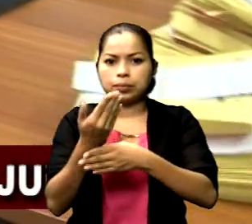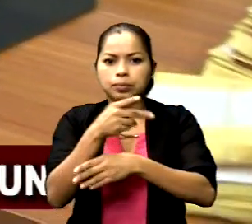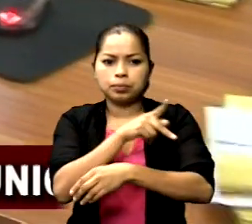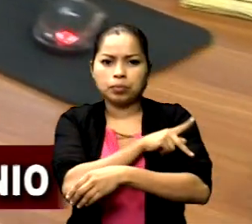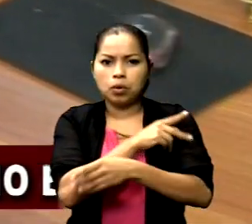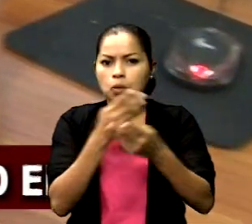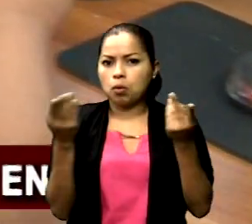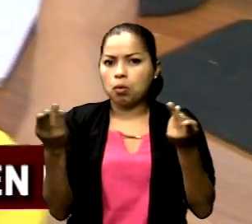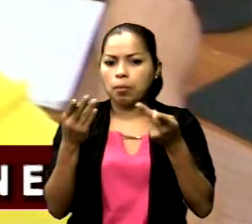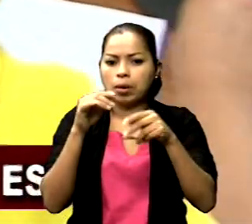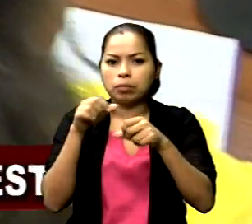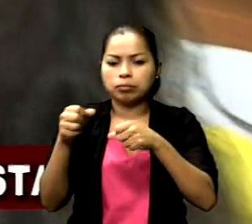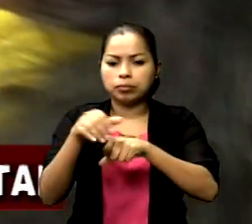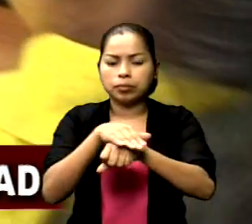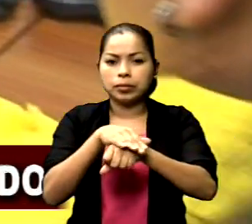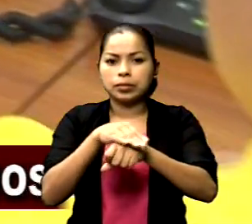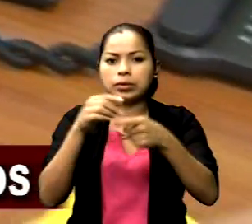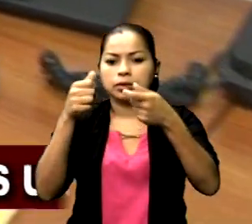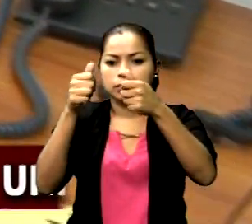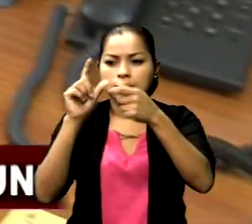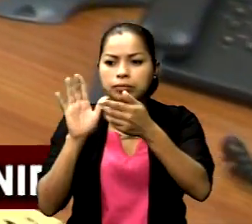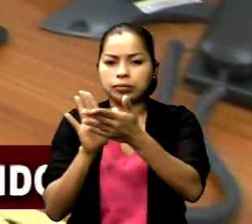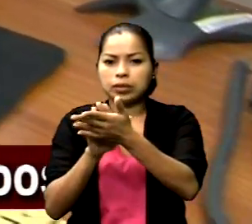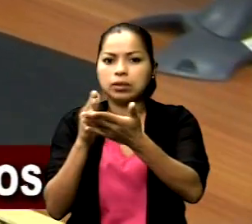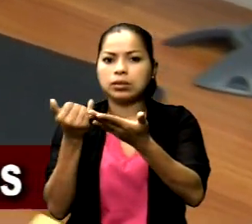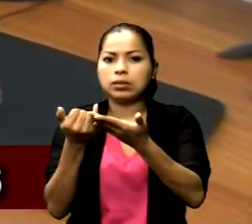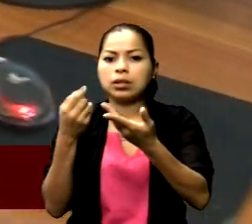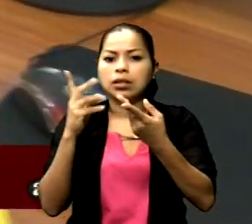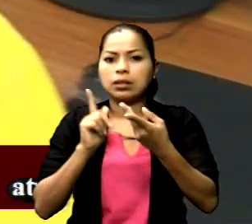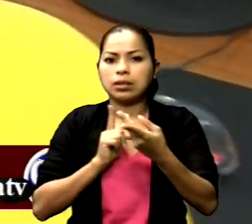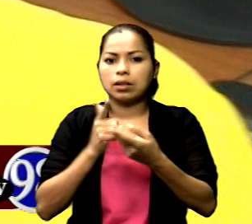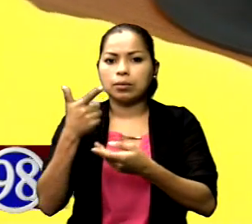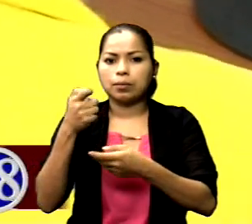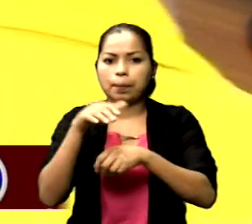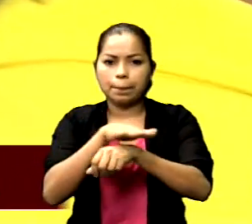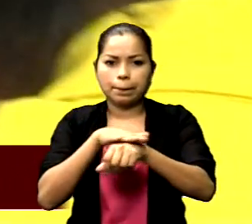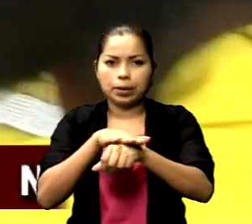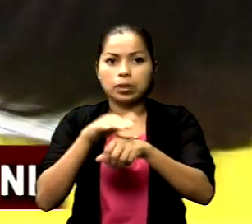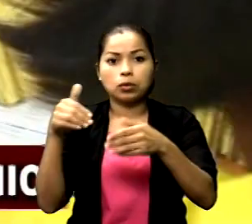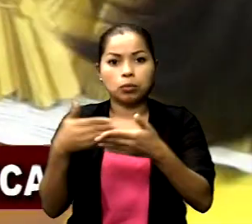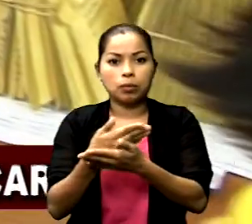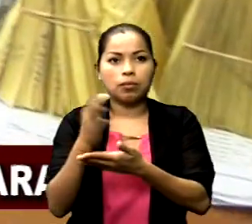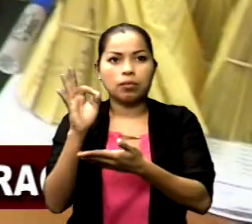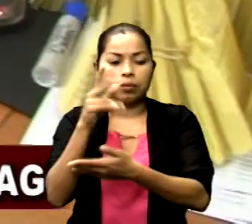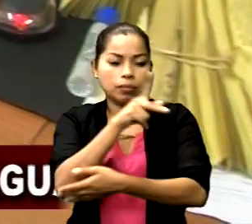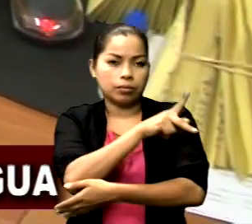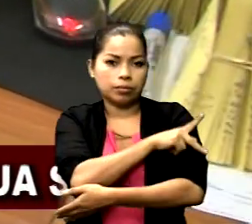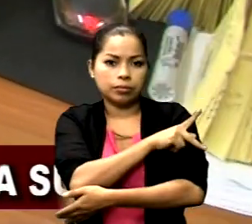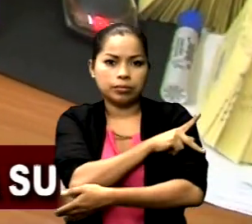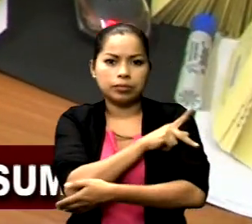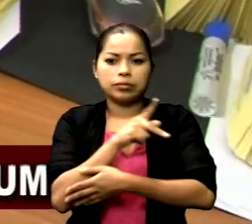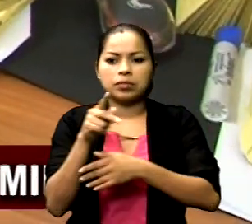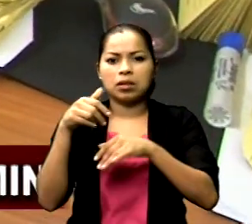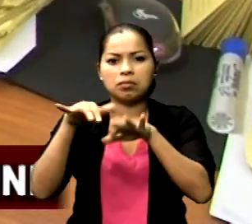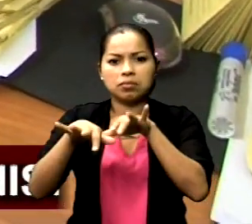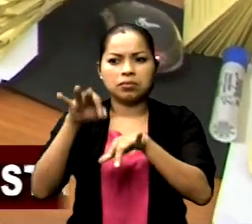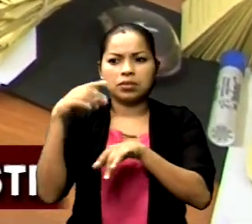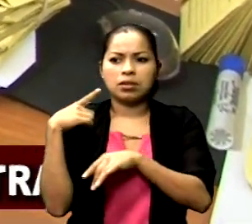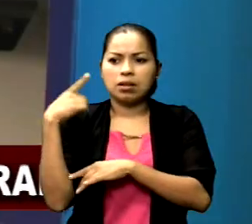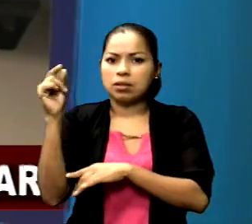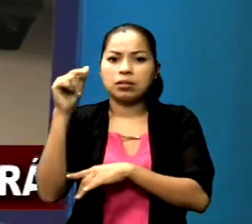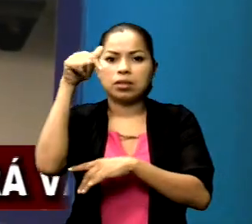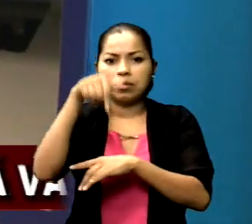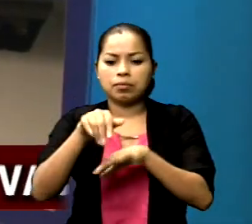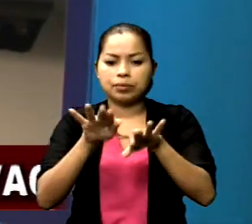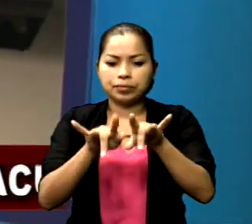conductas, circulación de vehículos y certificados de registro de armas, esta institución del orden amplió las facilidades para adquirir